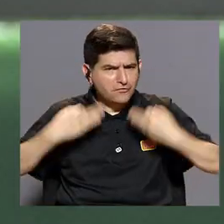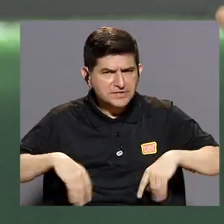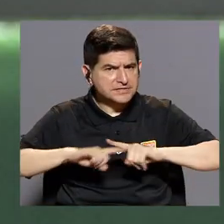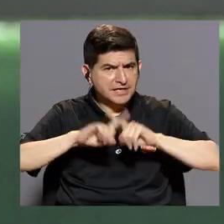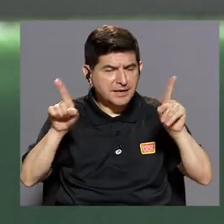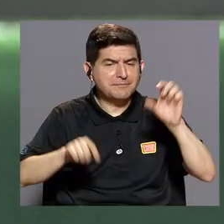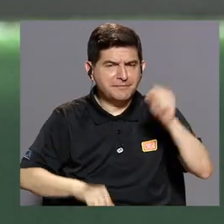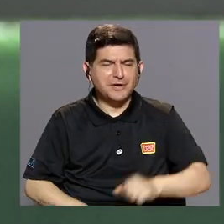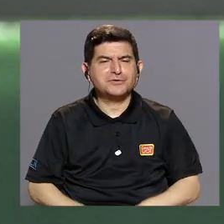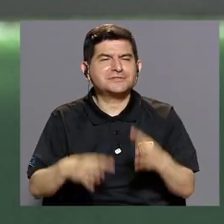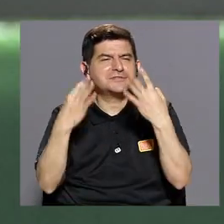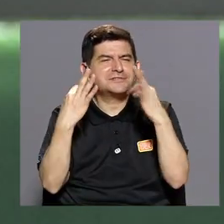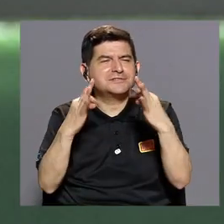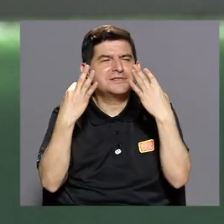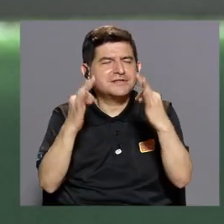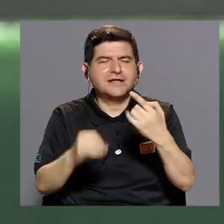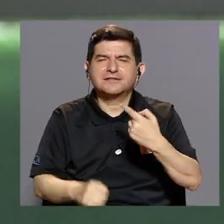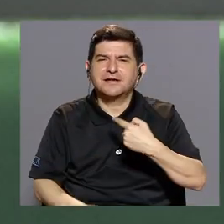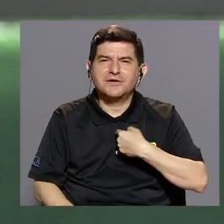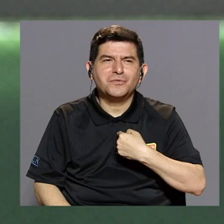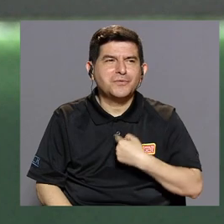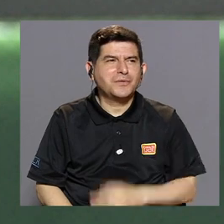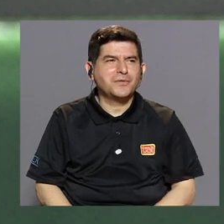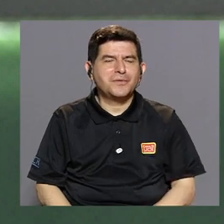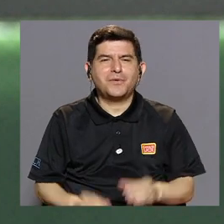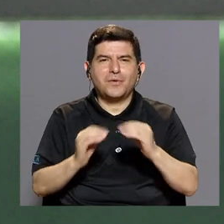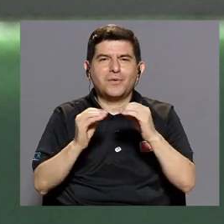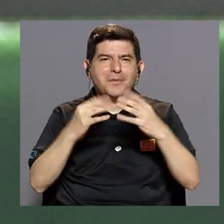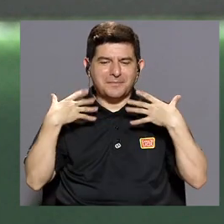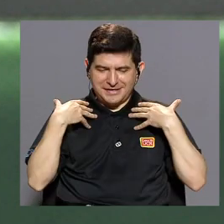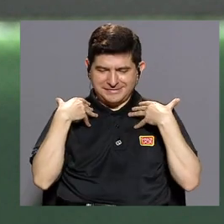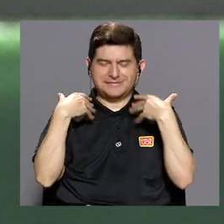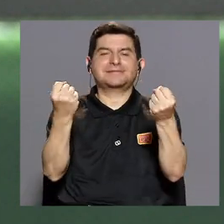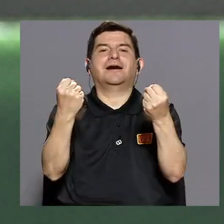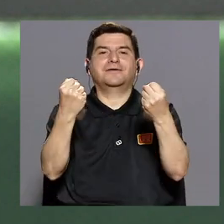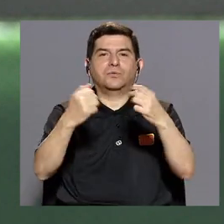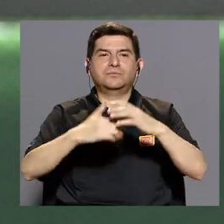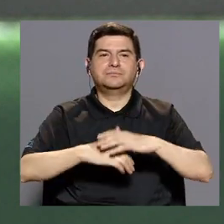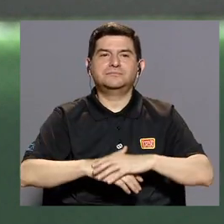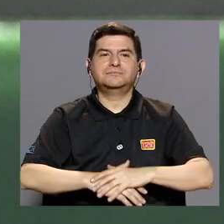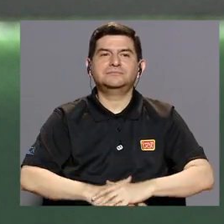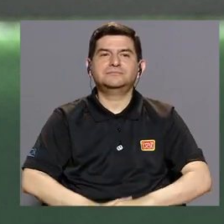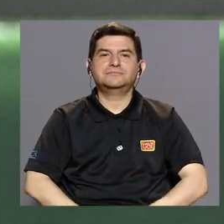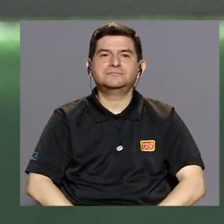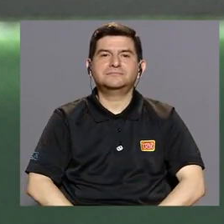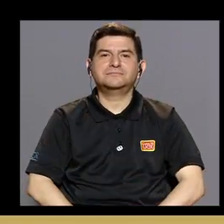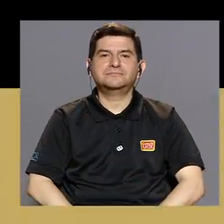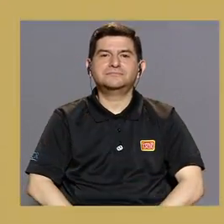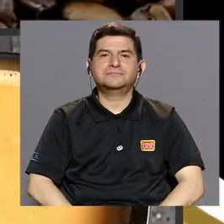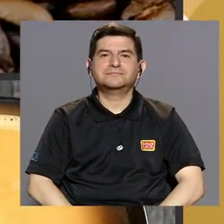físicamente, pero sí intentar estar lo más sano posible, diría yo.